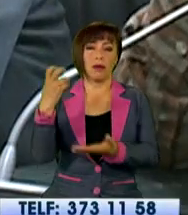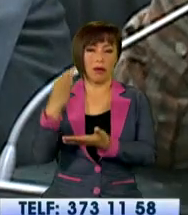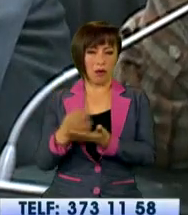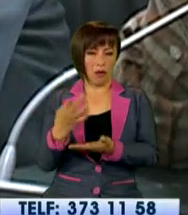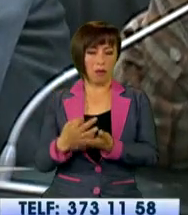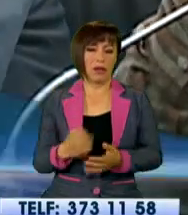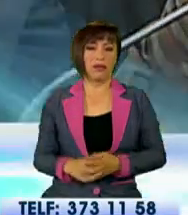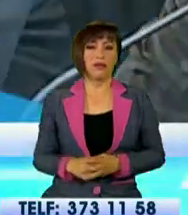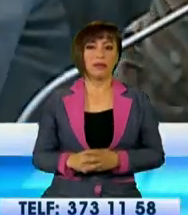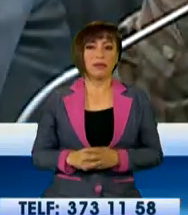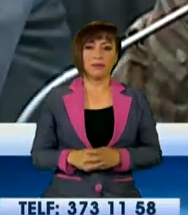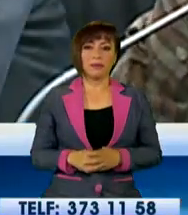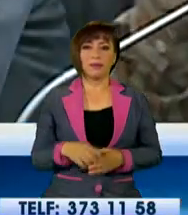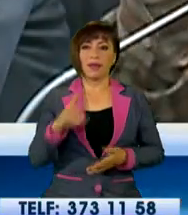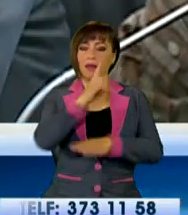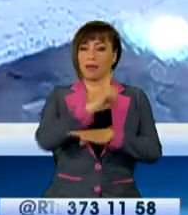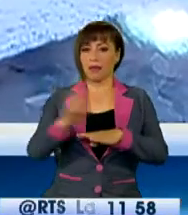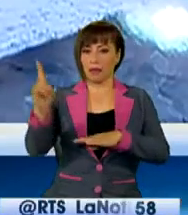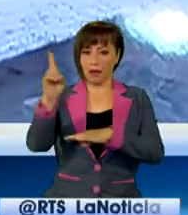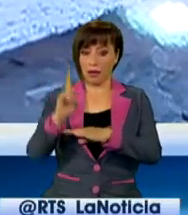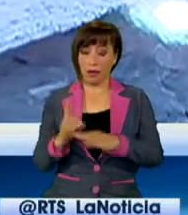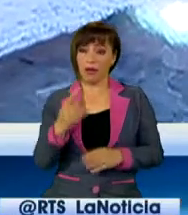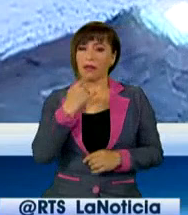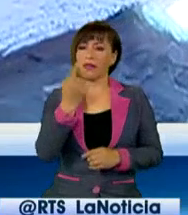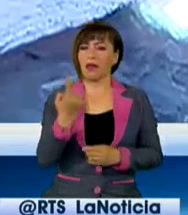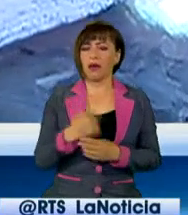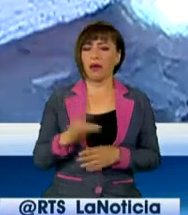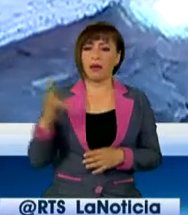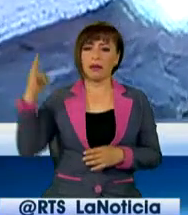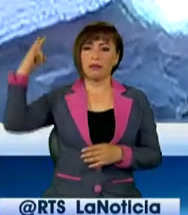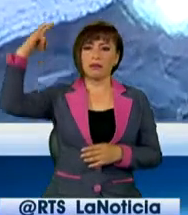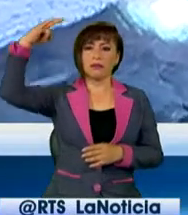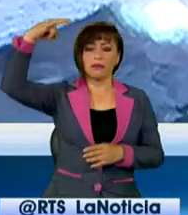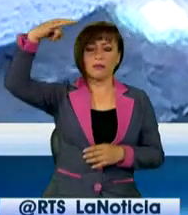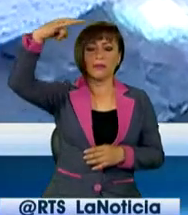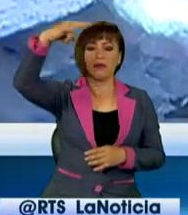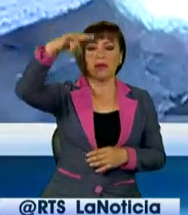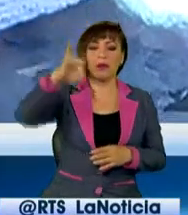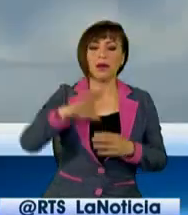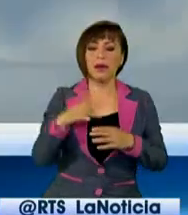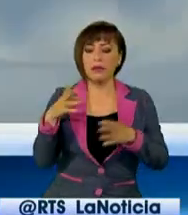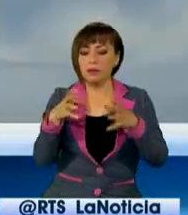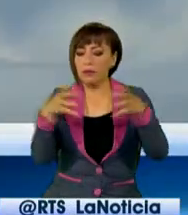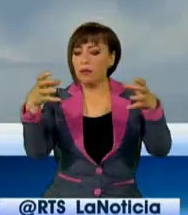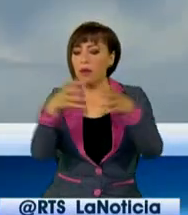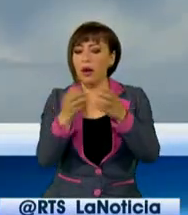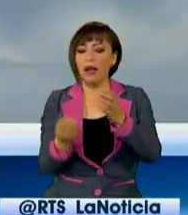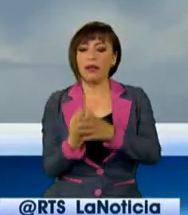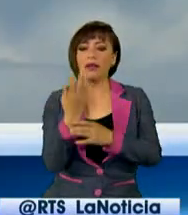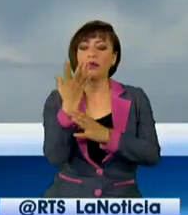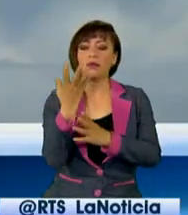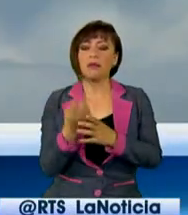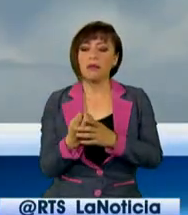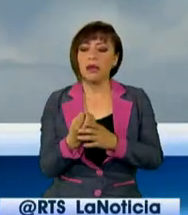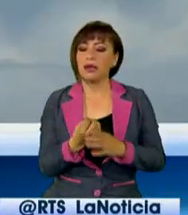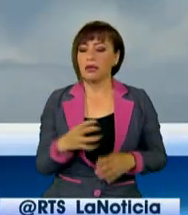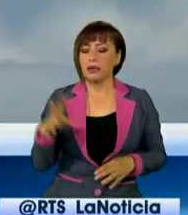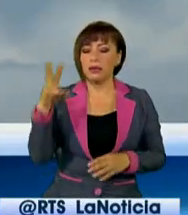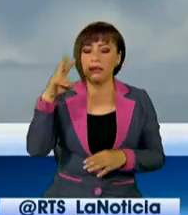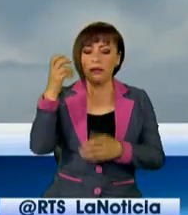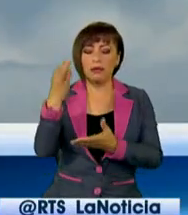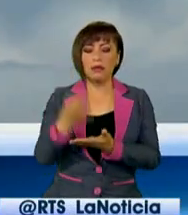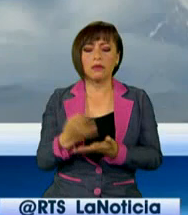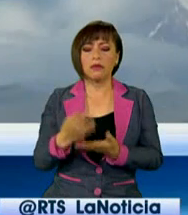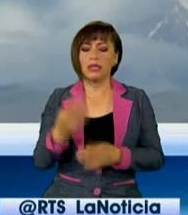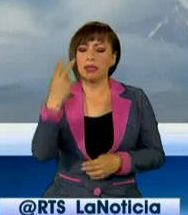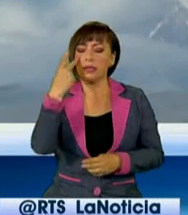de geofísico, Mario Ruiz, manifestó que luego del sobrevuelo efectuado este martes, el volcán Cotopaxi ha presentado una baja en la actividad. Las